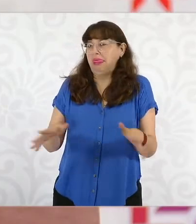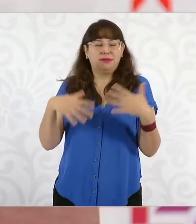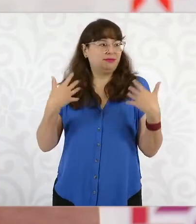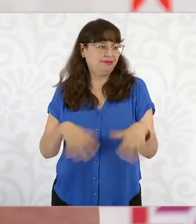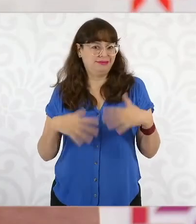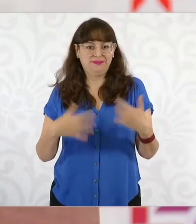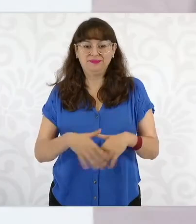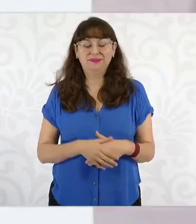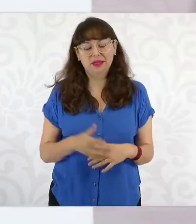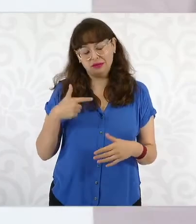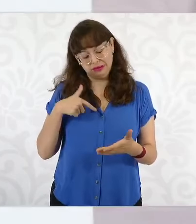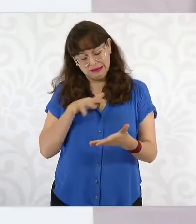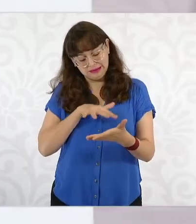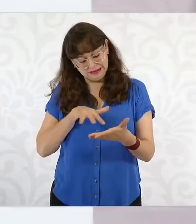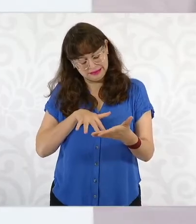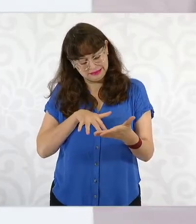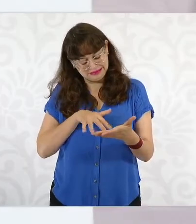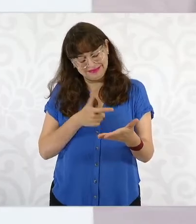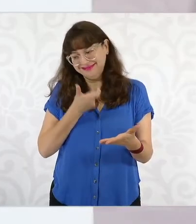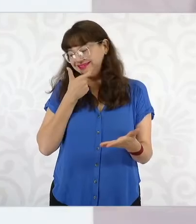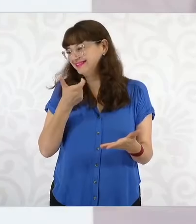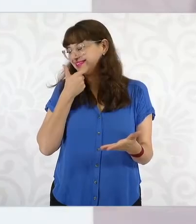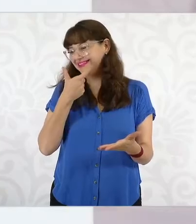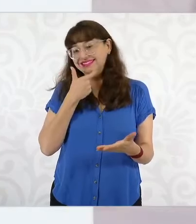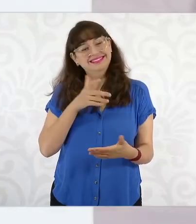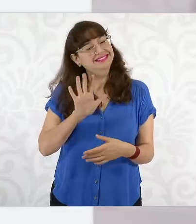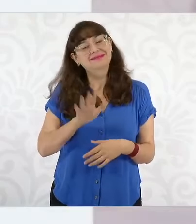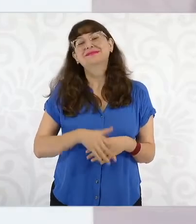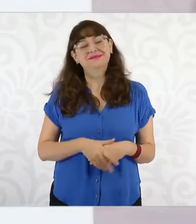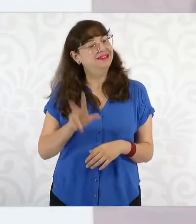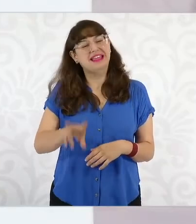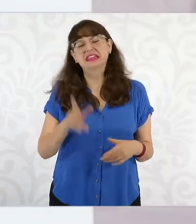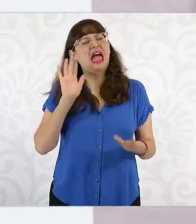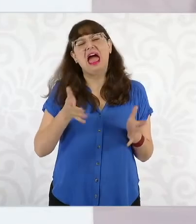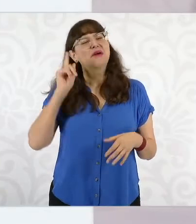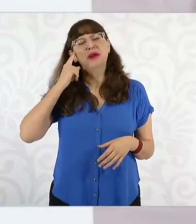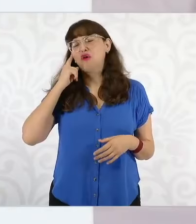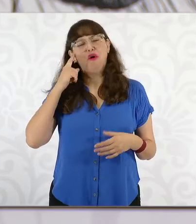ni molestia ni enojo, es de verdad de risa.